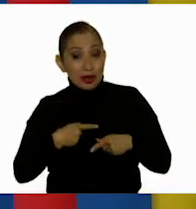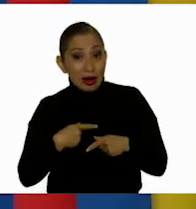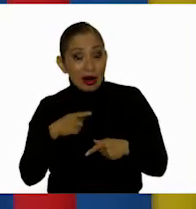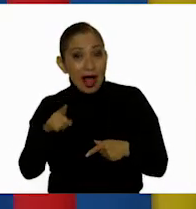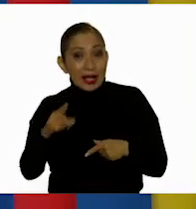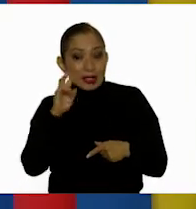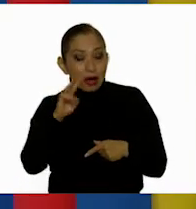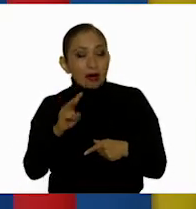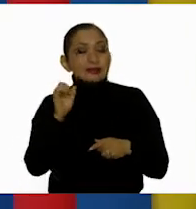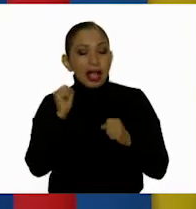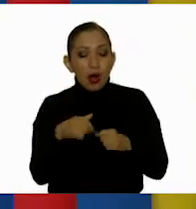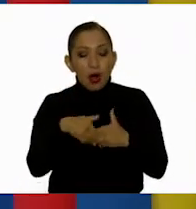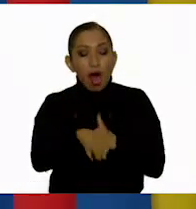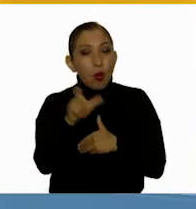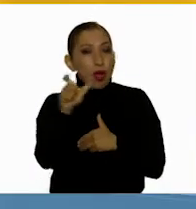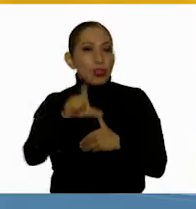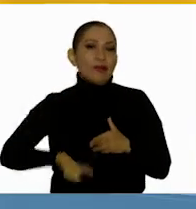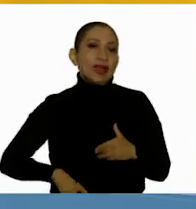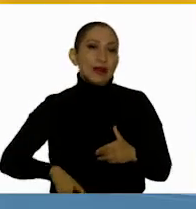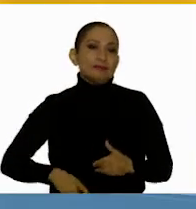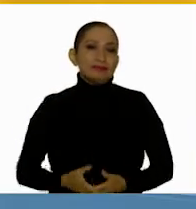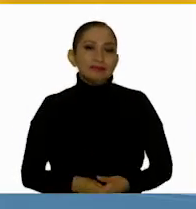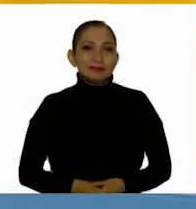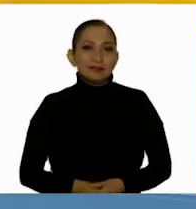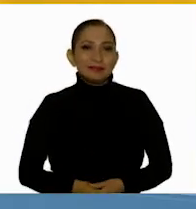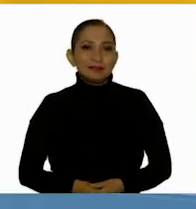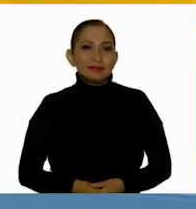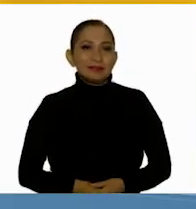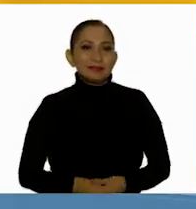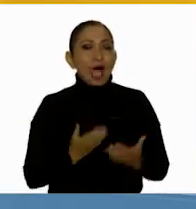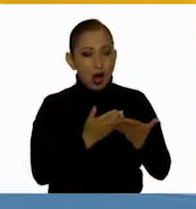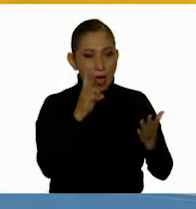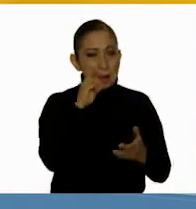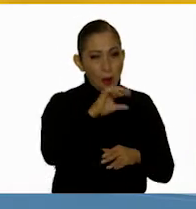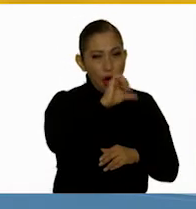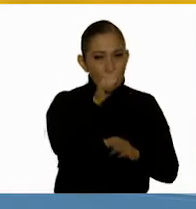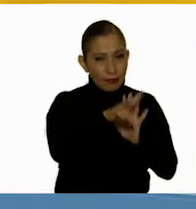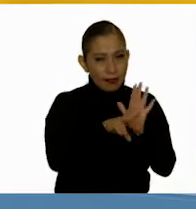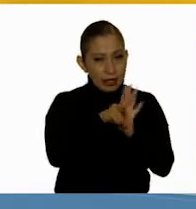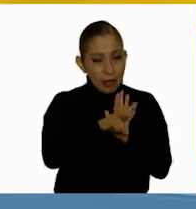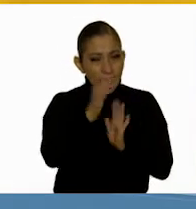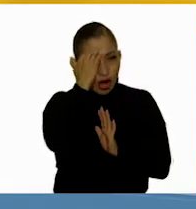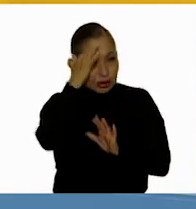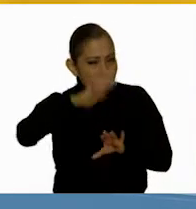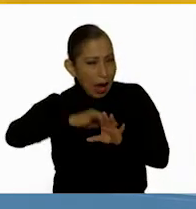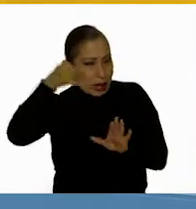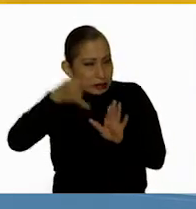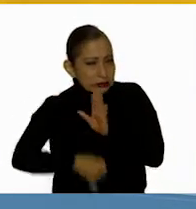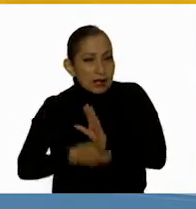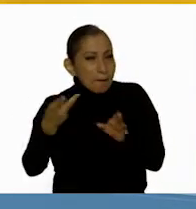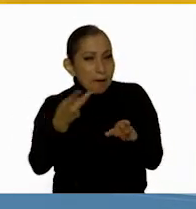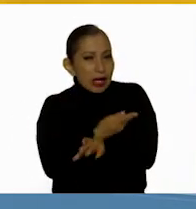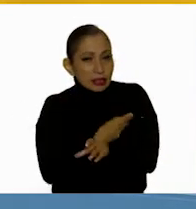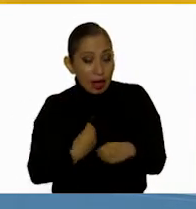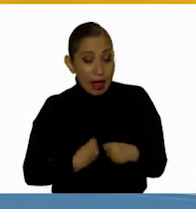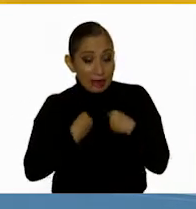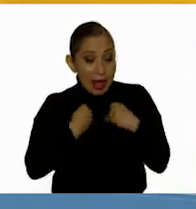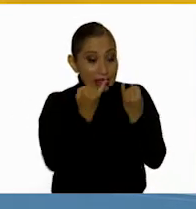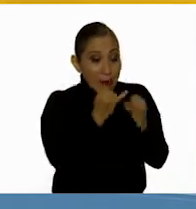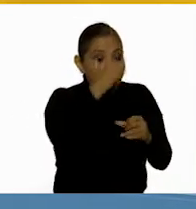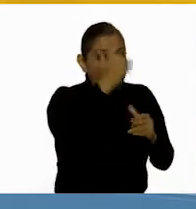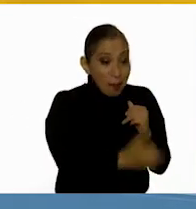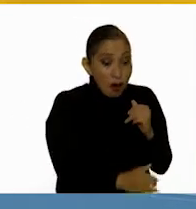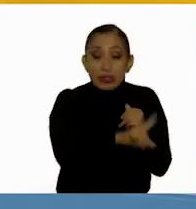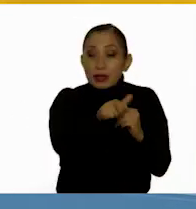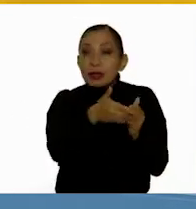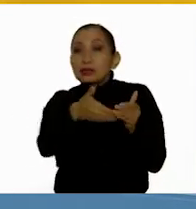haber repercutido a la hora de gobernar. Claro. ¿Te parece si vemos el siguiente video para conocer un poco más sobre la vida después de la